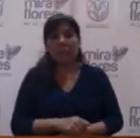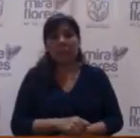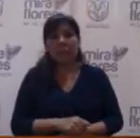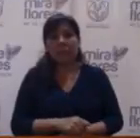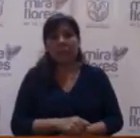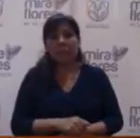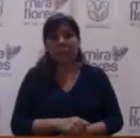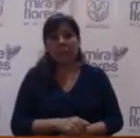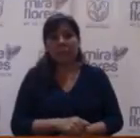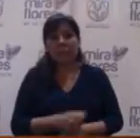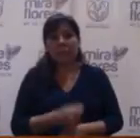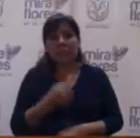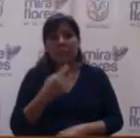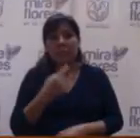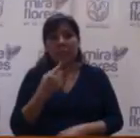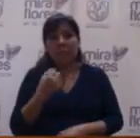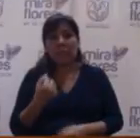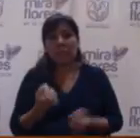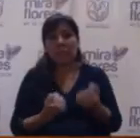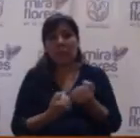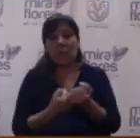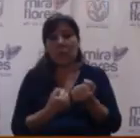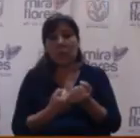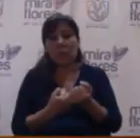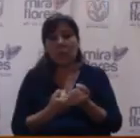acciones judiciales, con acciones de amparo.